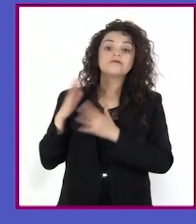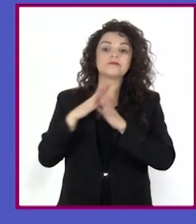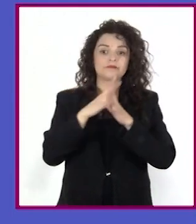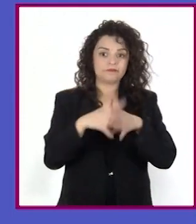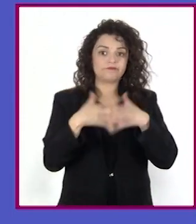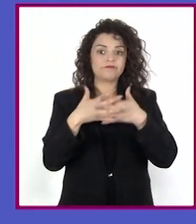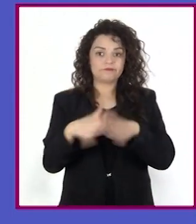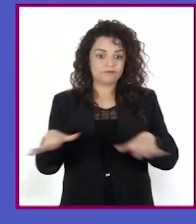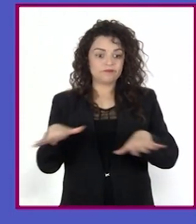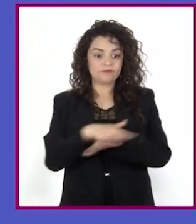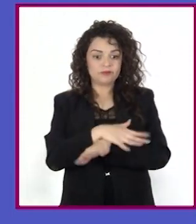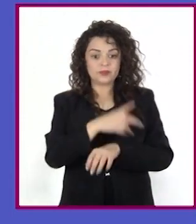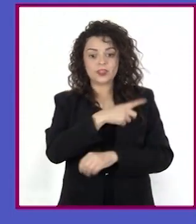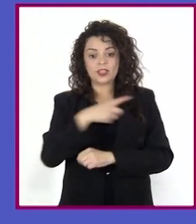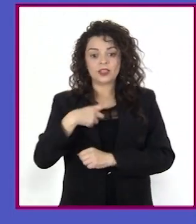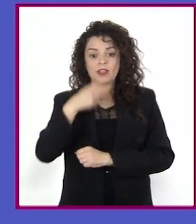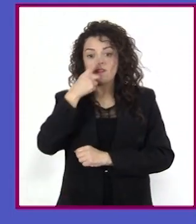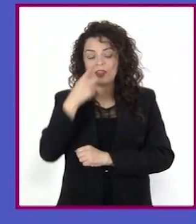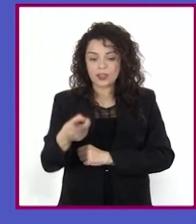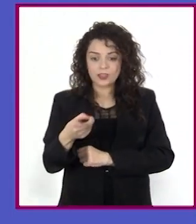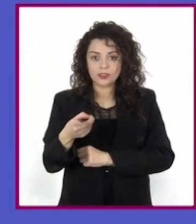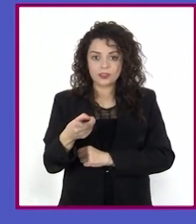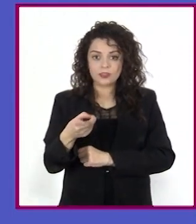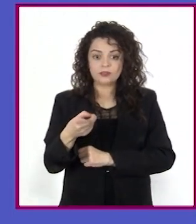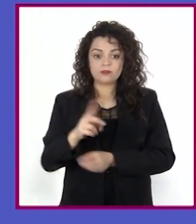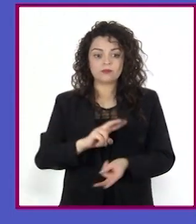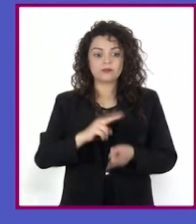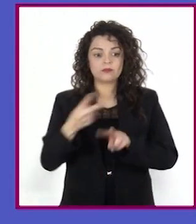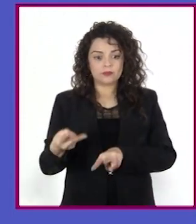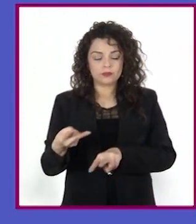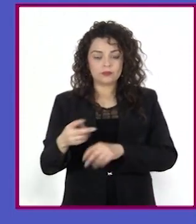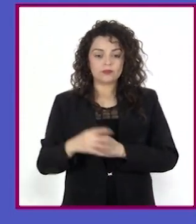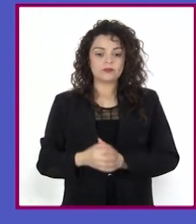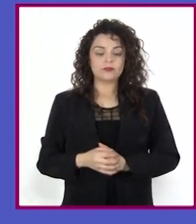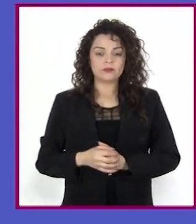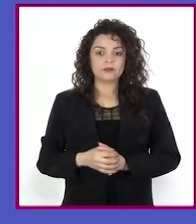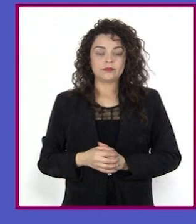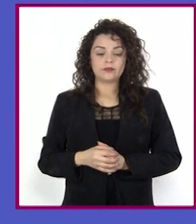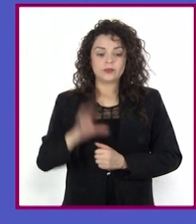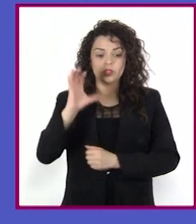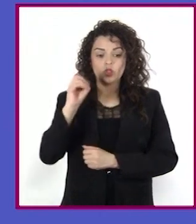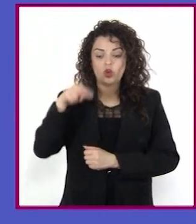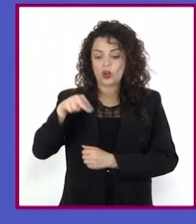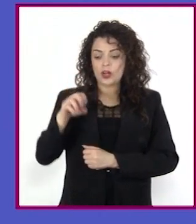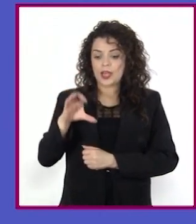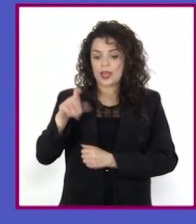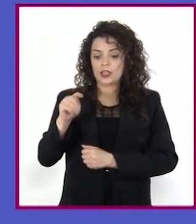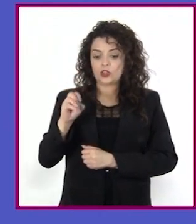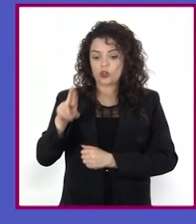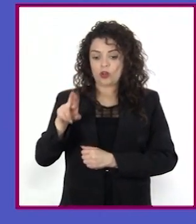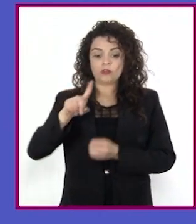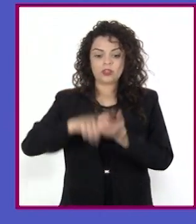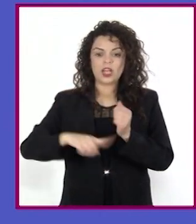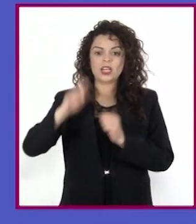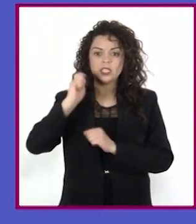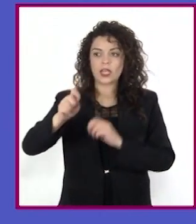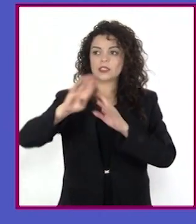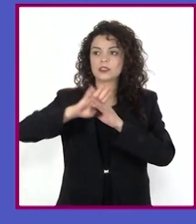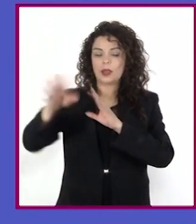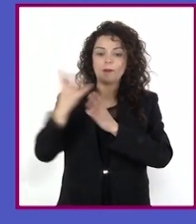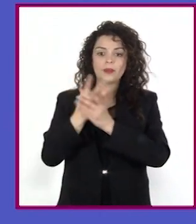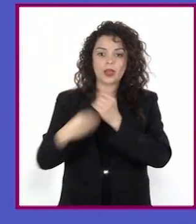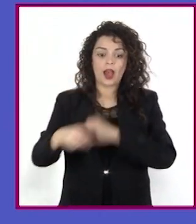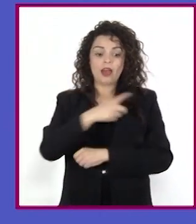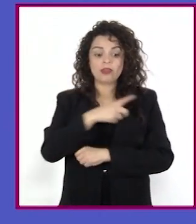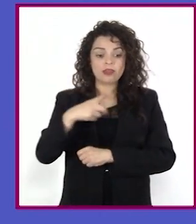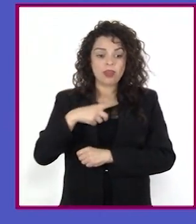decir, migración y remesas en la ciudad de Ixmiquilpan. El conector, es decir, la migración, debe ir al principio